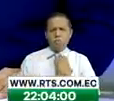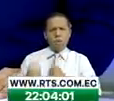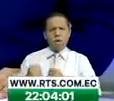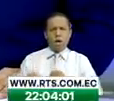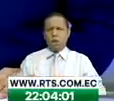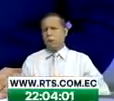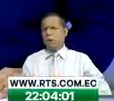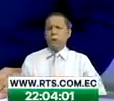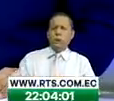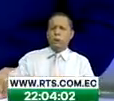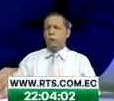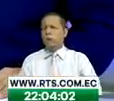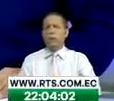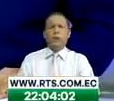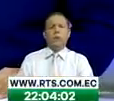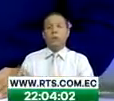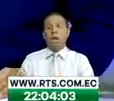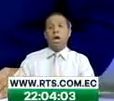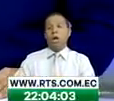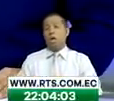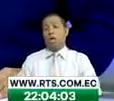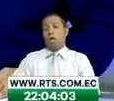en un robo y luego cayeron en una zanja.